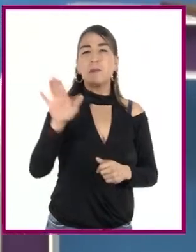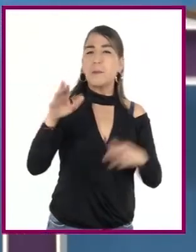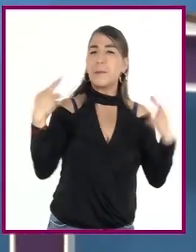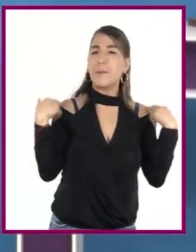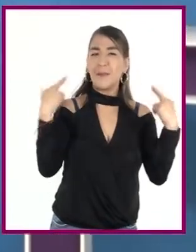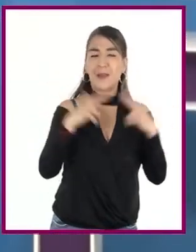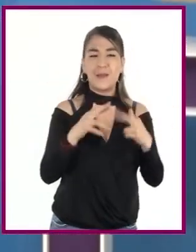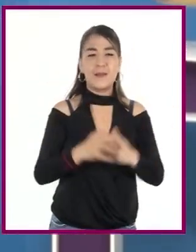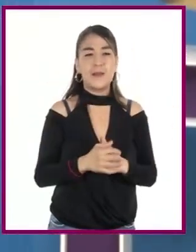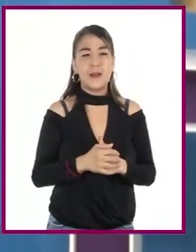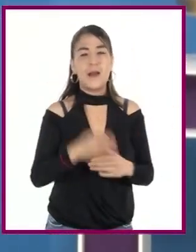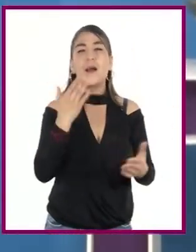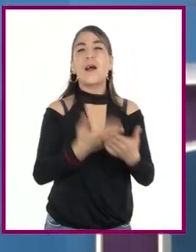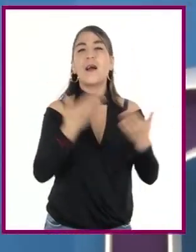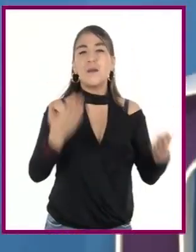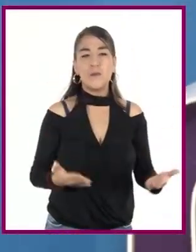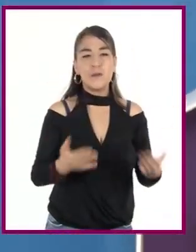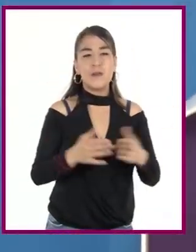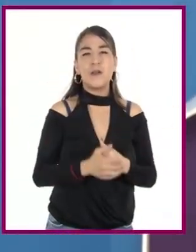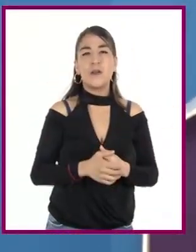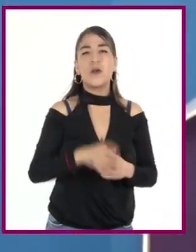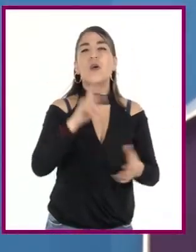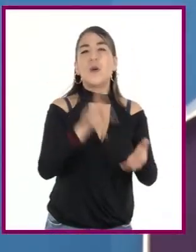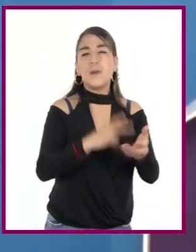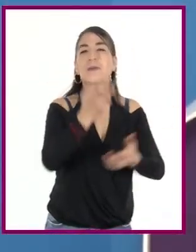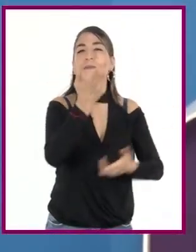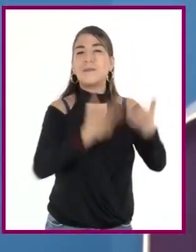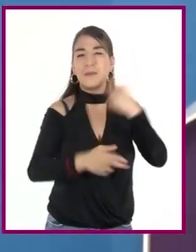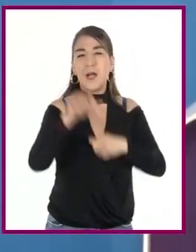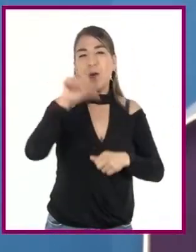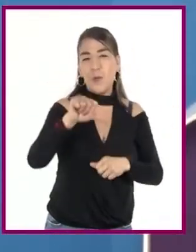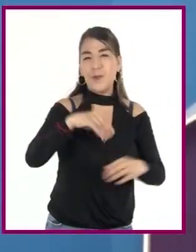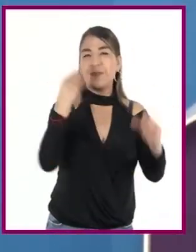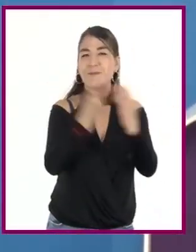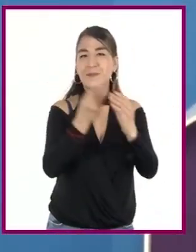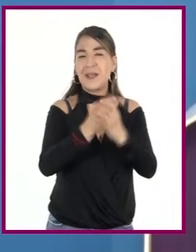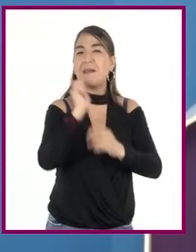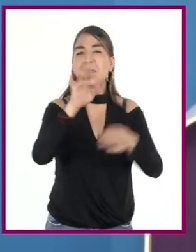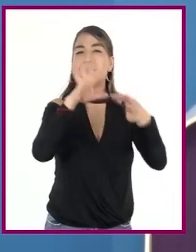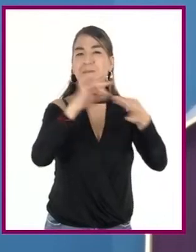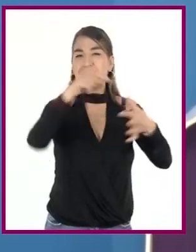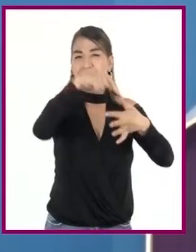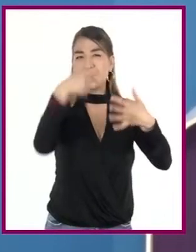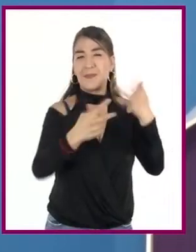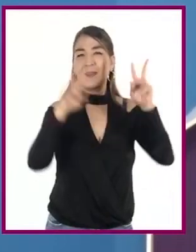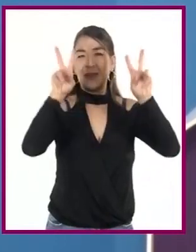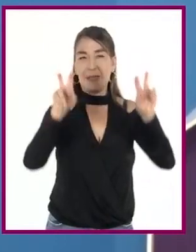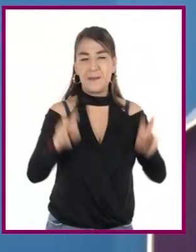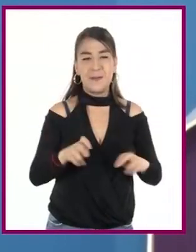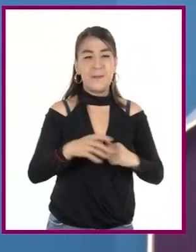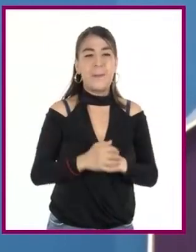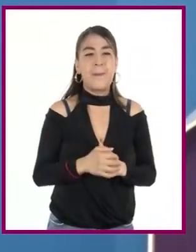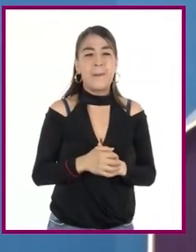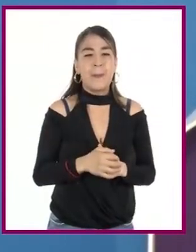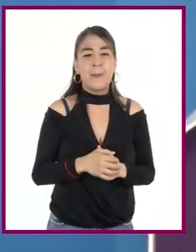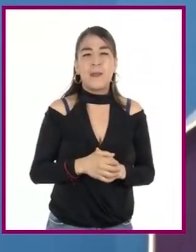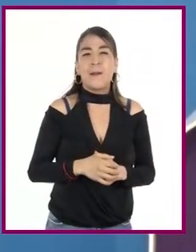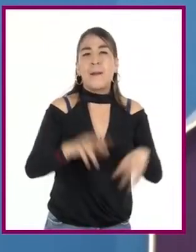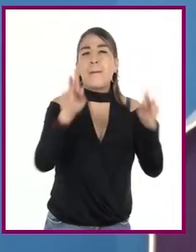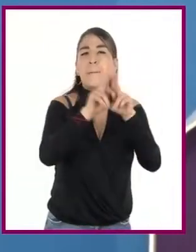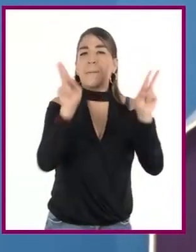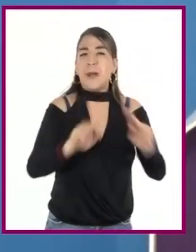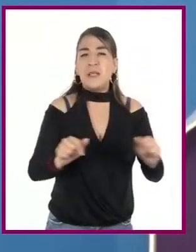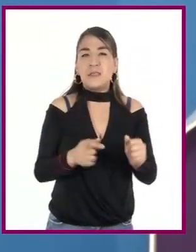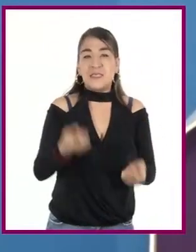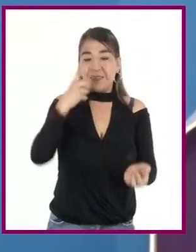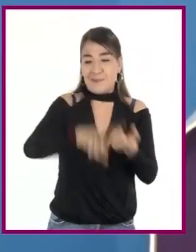Maestro, ahora retomemos lo que hemos tratado en esta sesión. La paz no solo es la